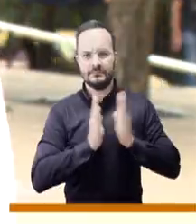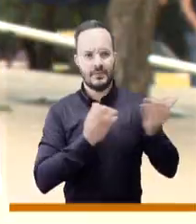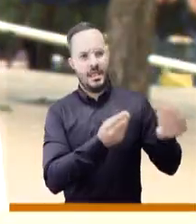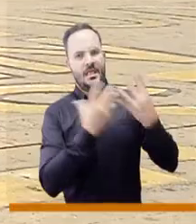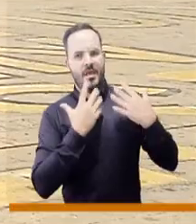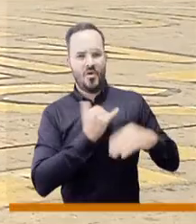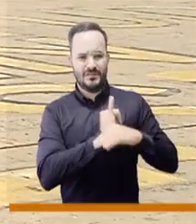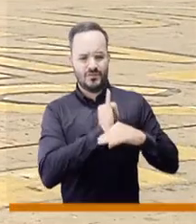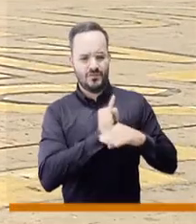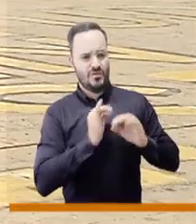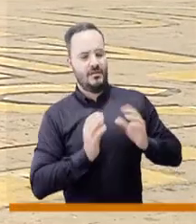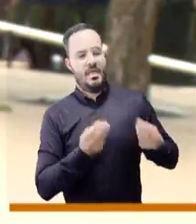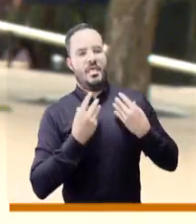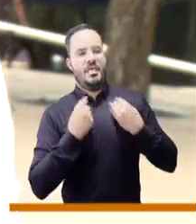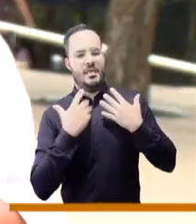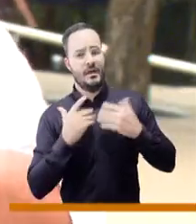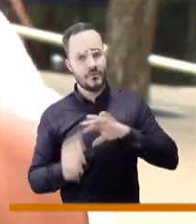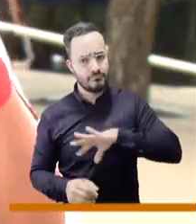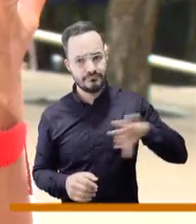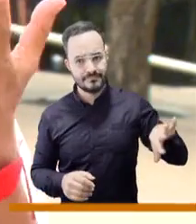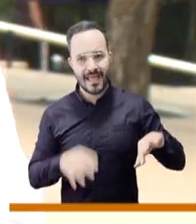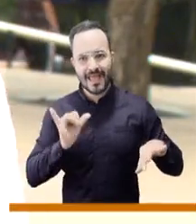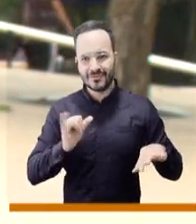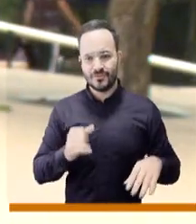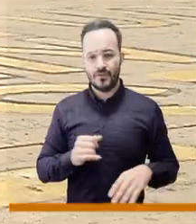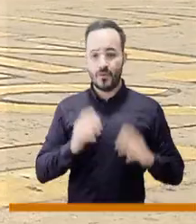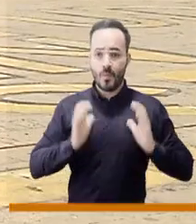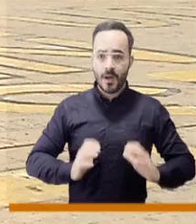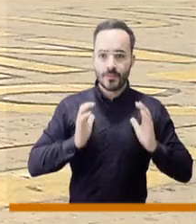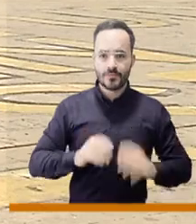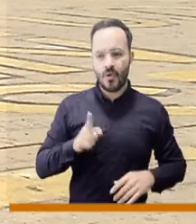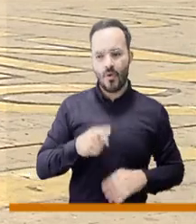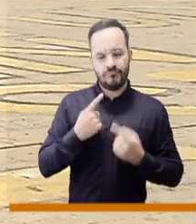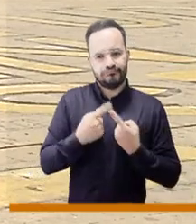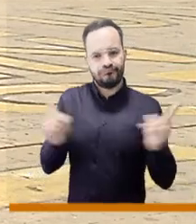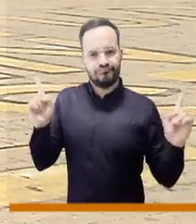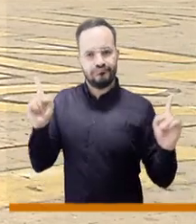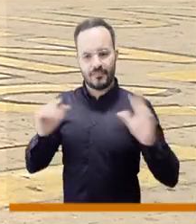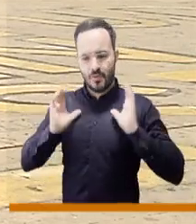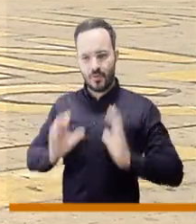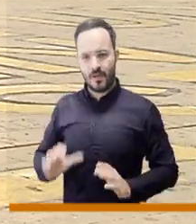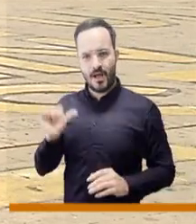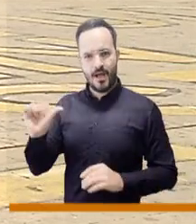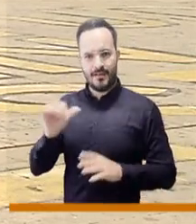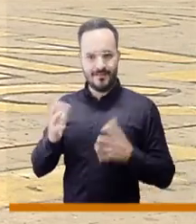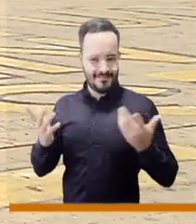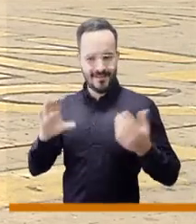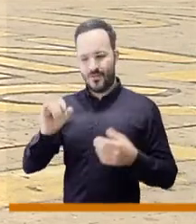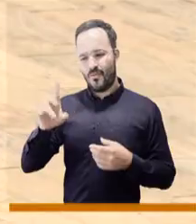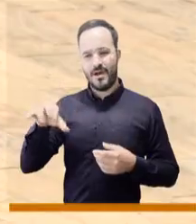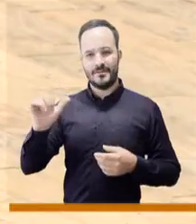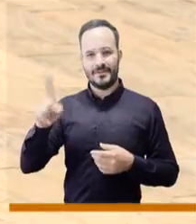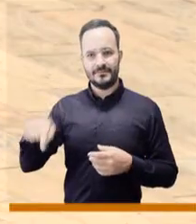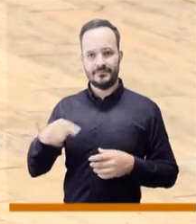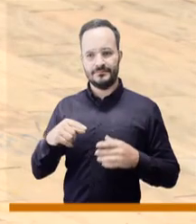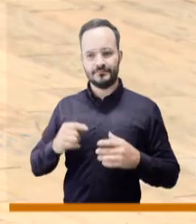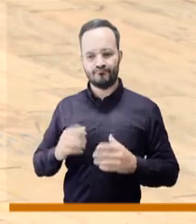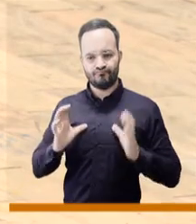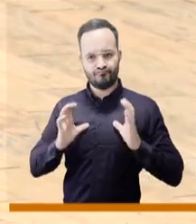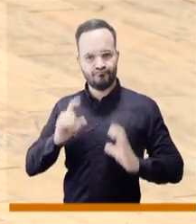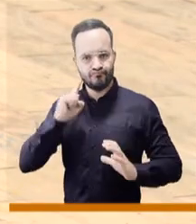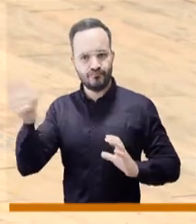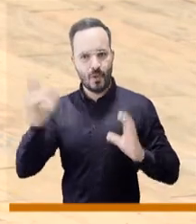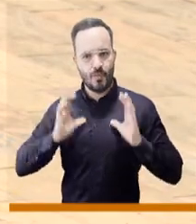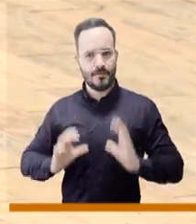otra institución. Por eso hablamos de cuerpas, porque se construyen libremente. Y ahí está la importancia del lenguaje inclusivo, entonces, bueno, en